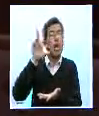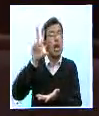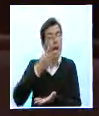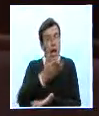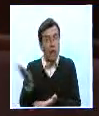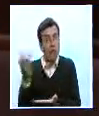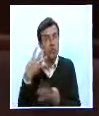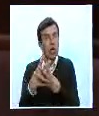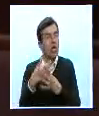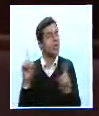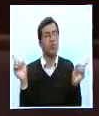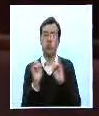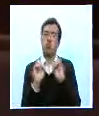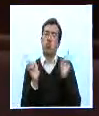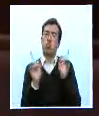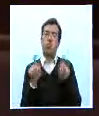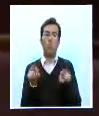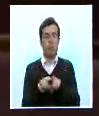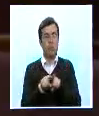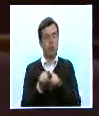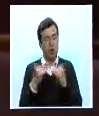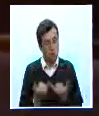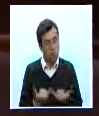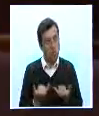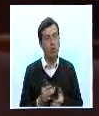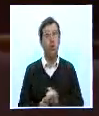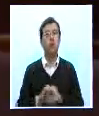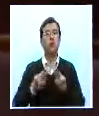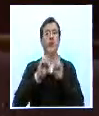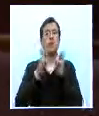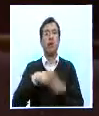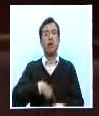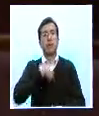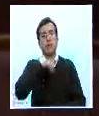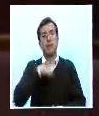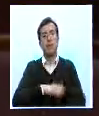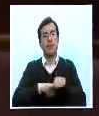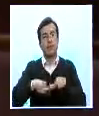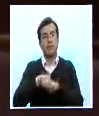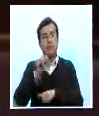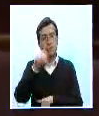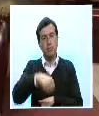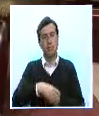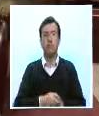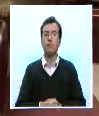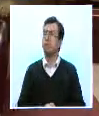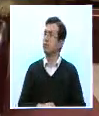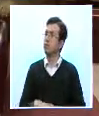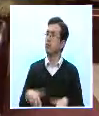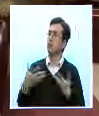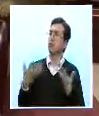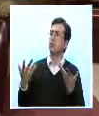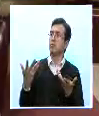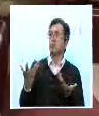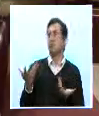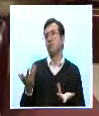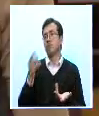pero si se mantendría tal como es actualmente en el ámbito civil y administrativo no se van a ver afectados